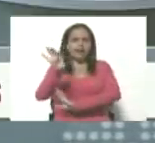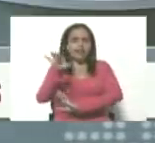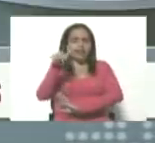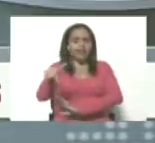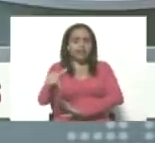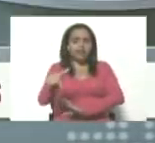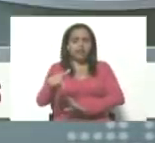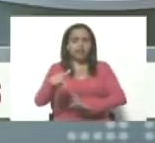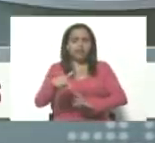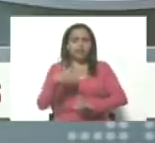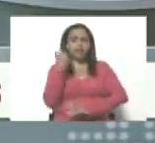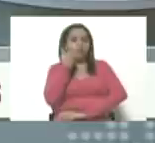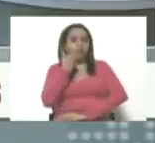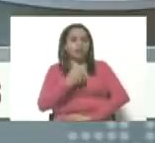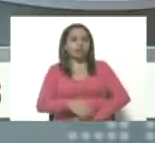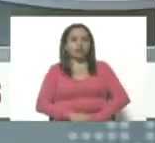situaciones